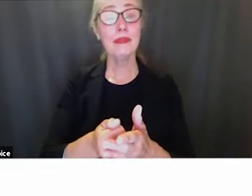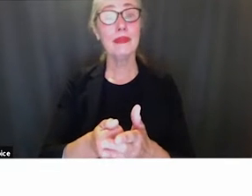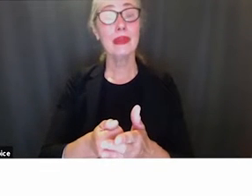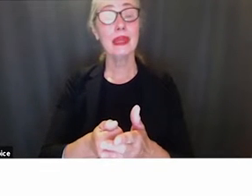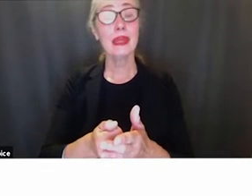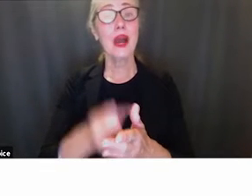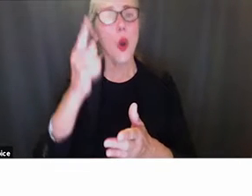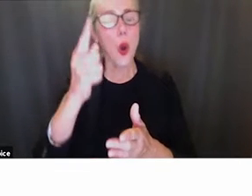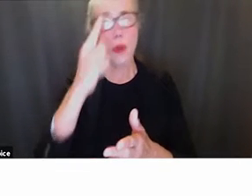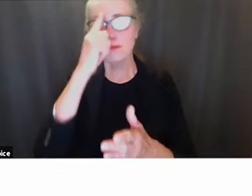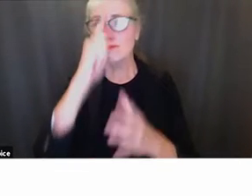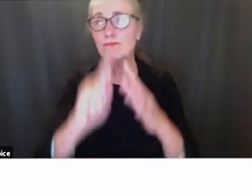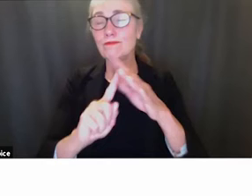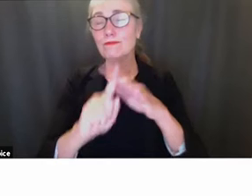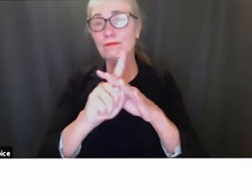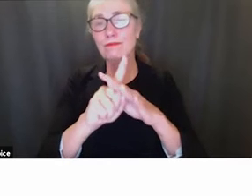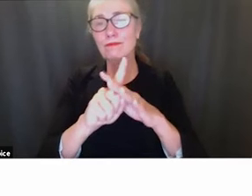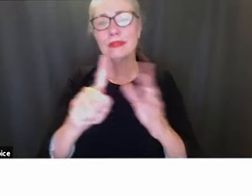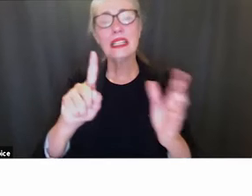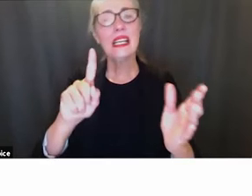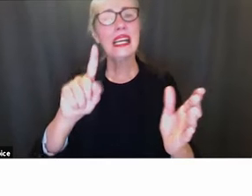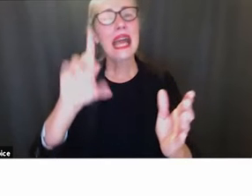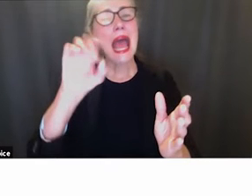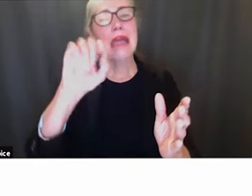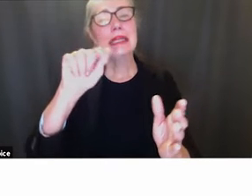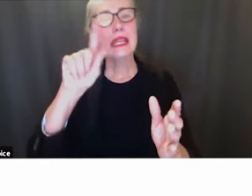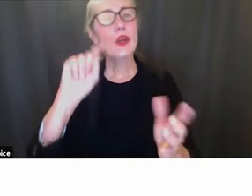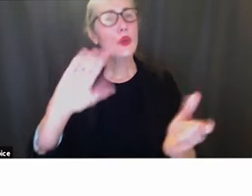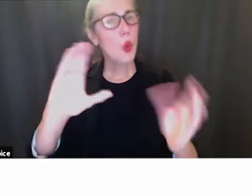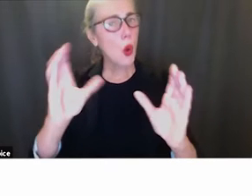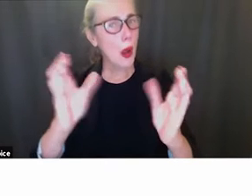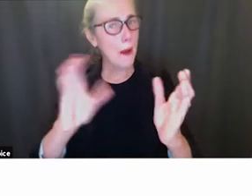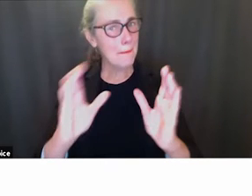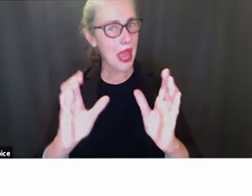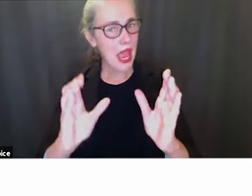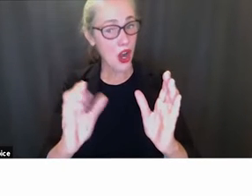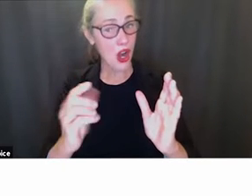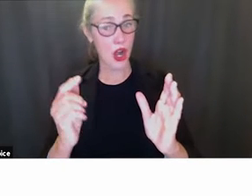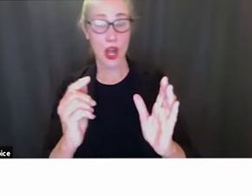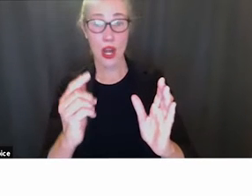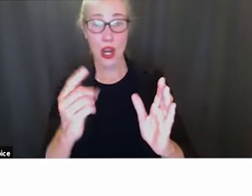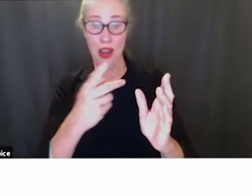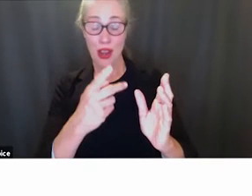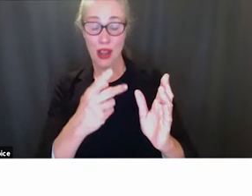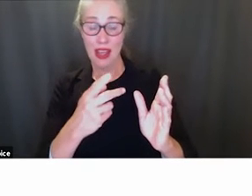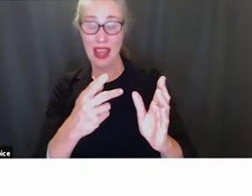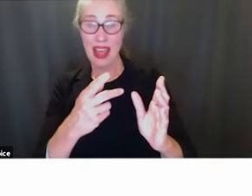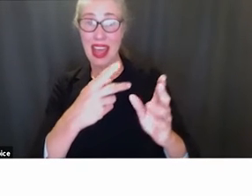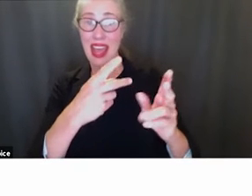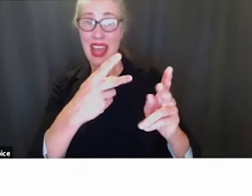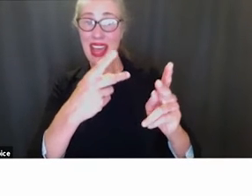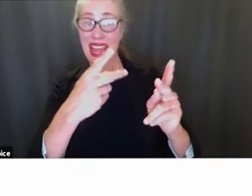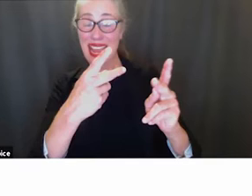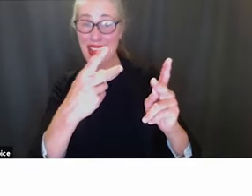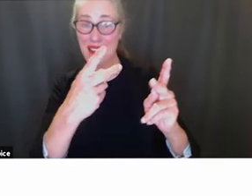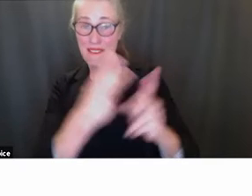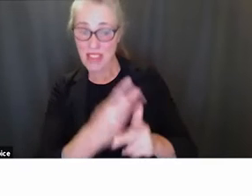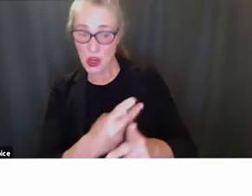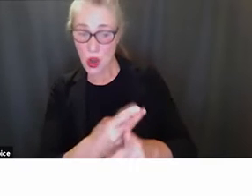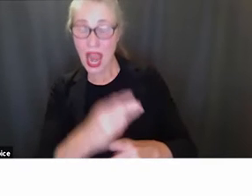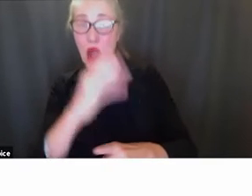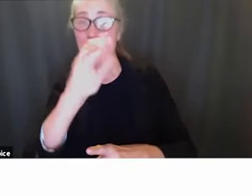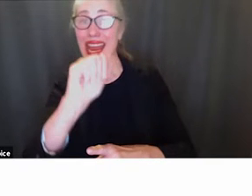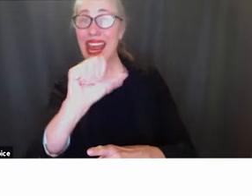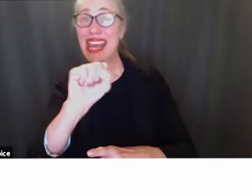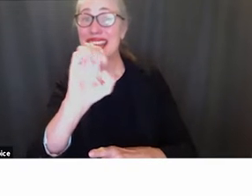También yo quería comentar que otros datos que estamos comparando es que hicimos los cálculos para saber cuál es el índice de